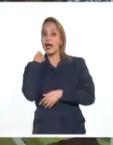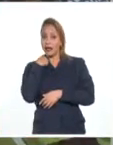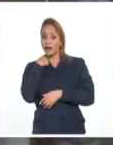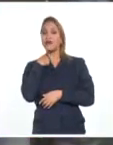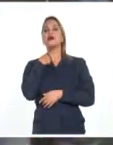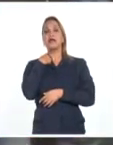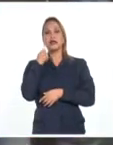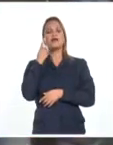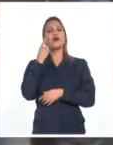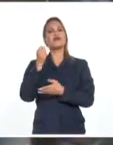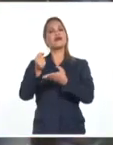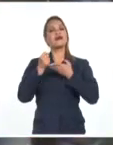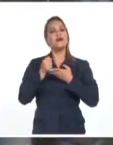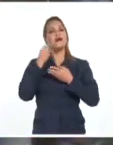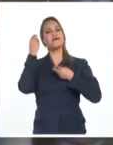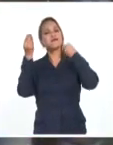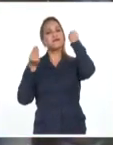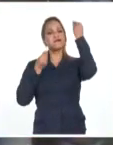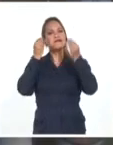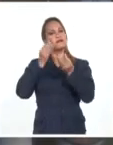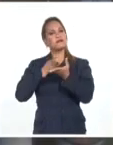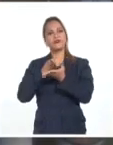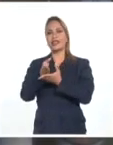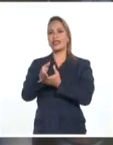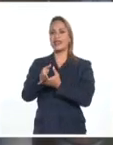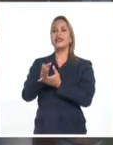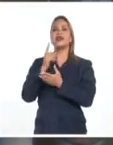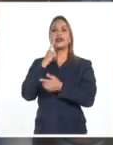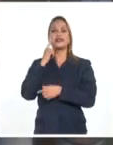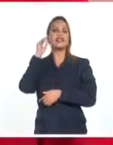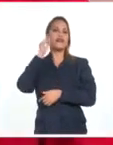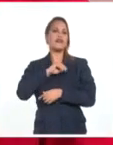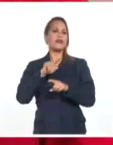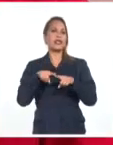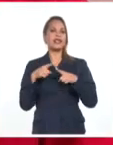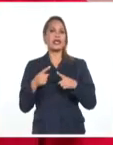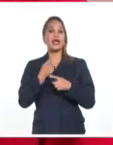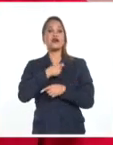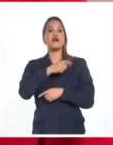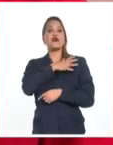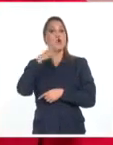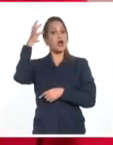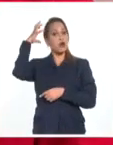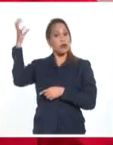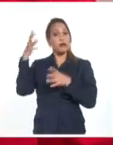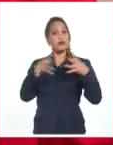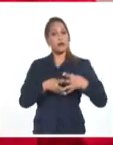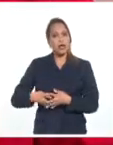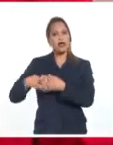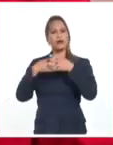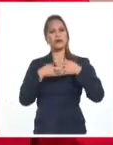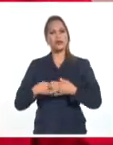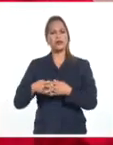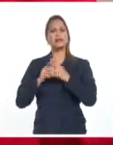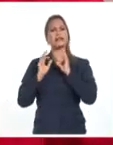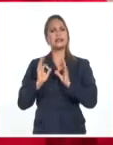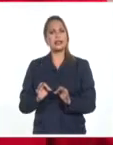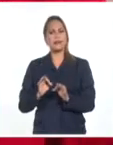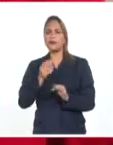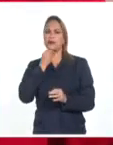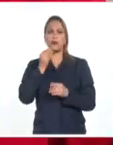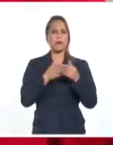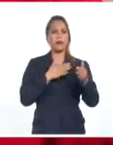permiten seguir reflexionando, seguir teniendo en cuenta cómo el gobierno de los Estados Unidos, sea cual sea el